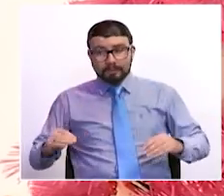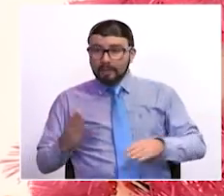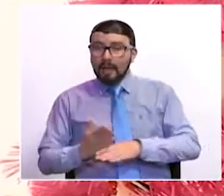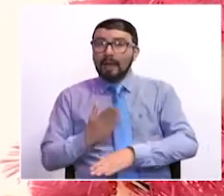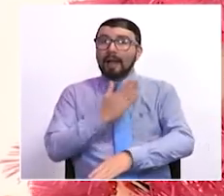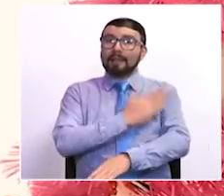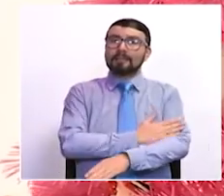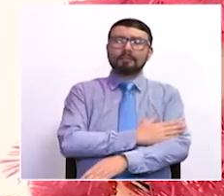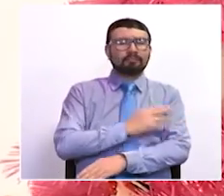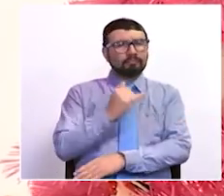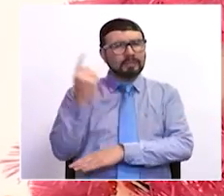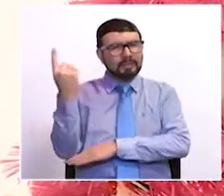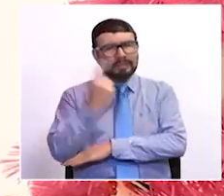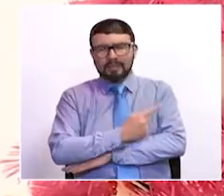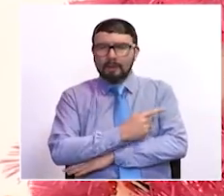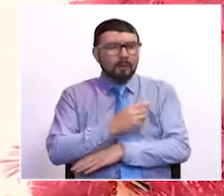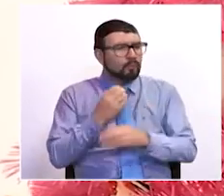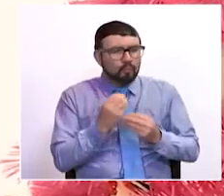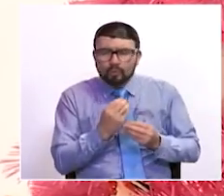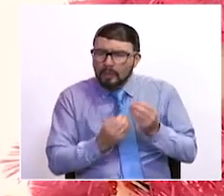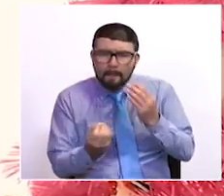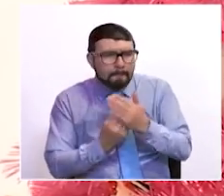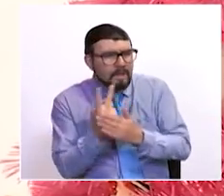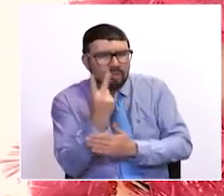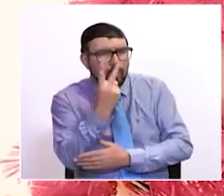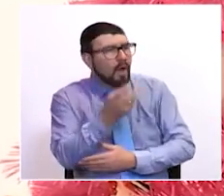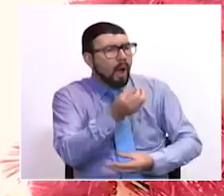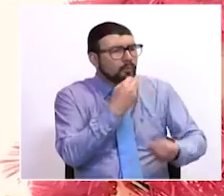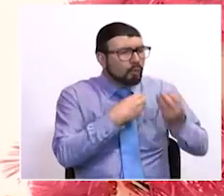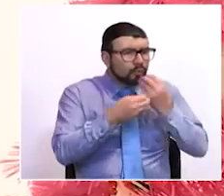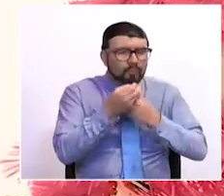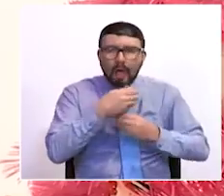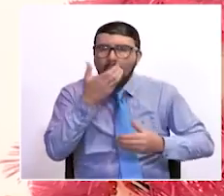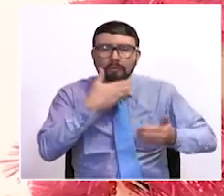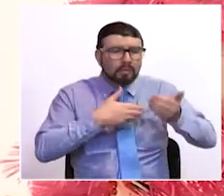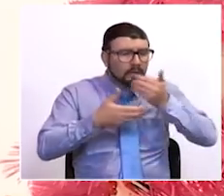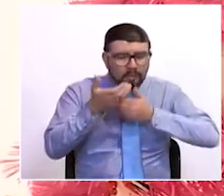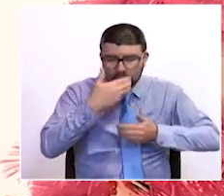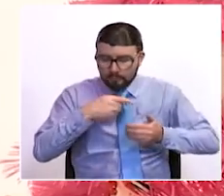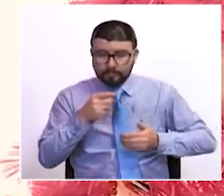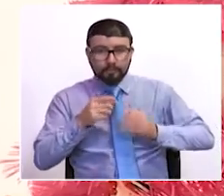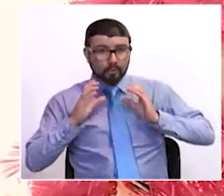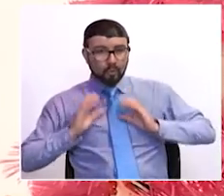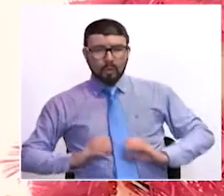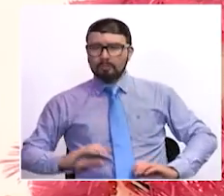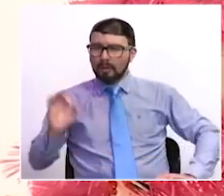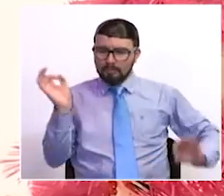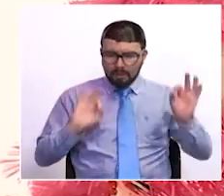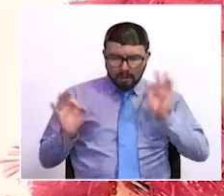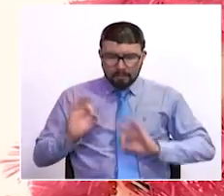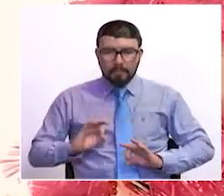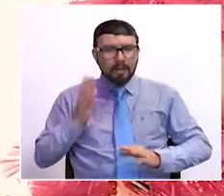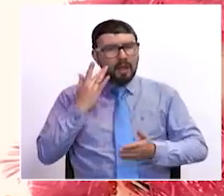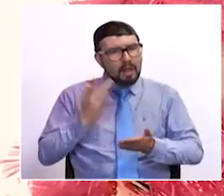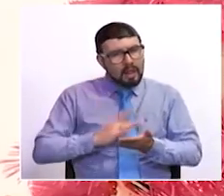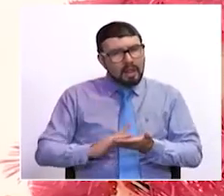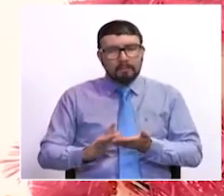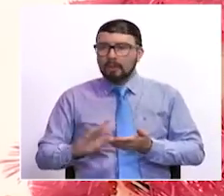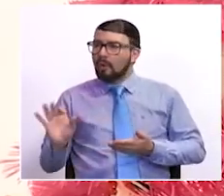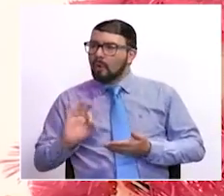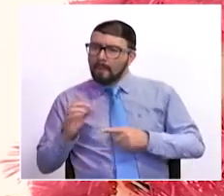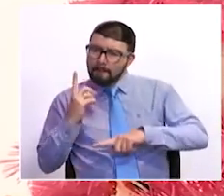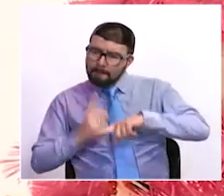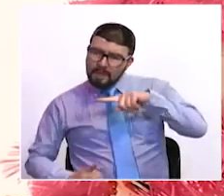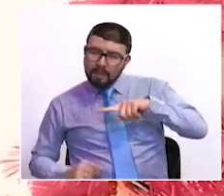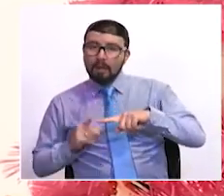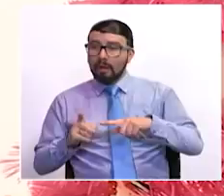ese día donde comemos muchas verduras, muchas frutas, para preparar nuestro cuerpo, limpiarlo un poco, o inclusive en la mitad,